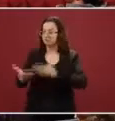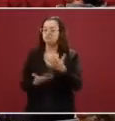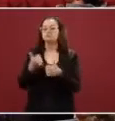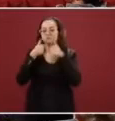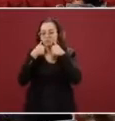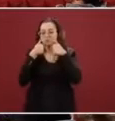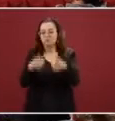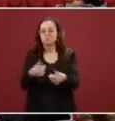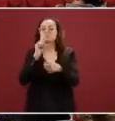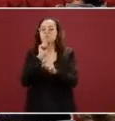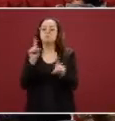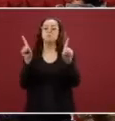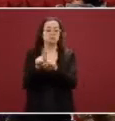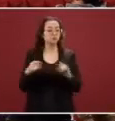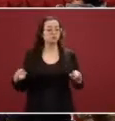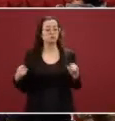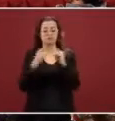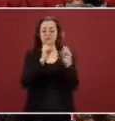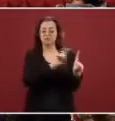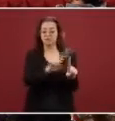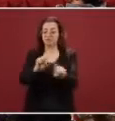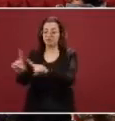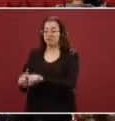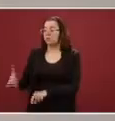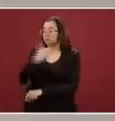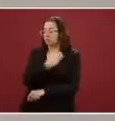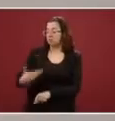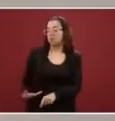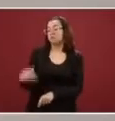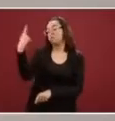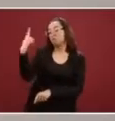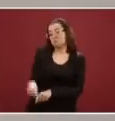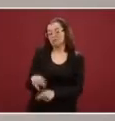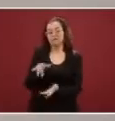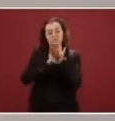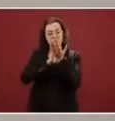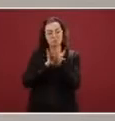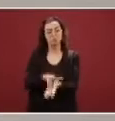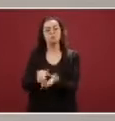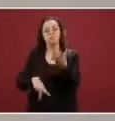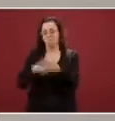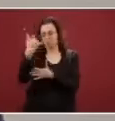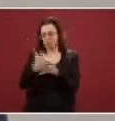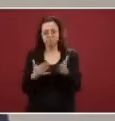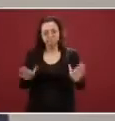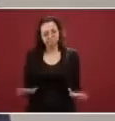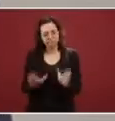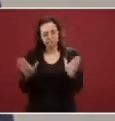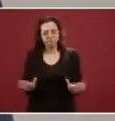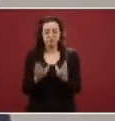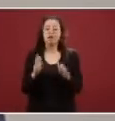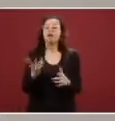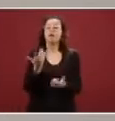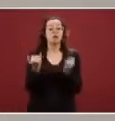también que hay un arropaje institucional por instrucción presidencial de todas las dependencias federales al proyecto, además de otras gran